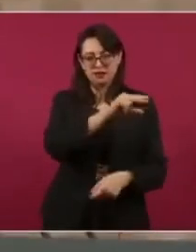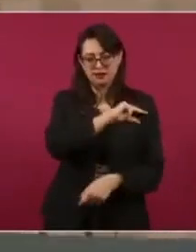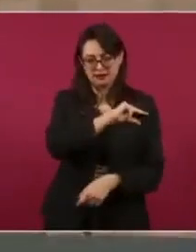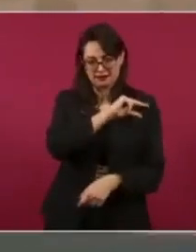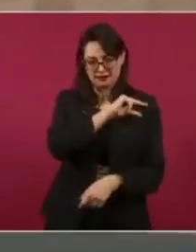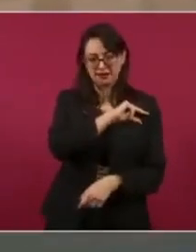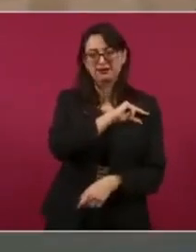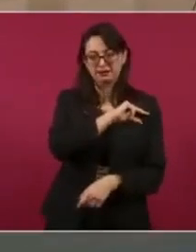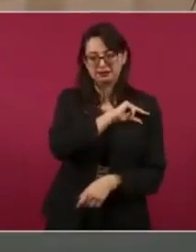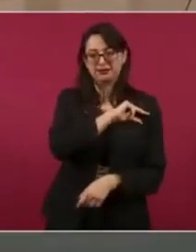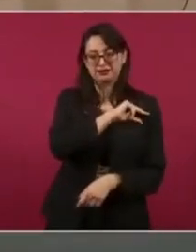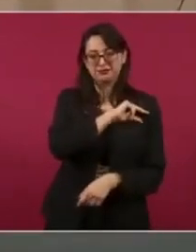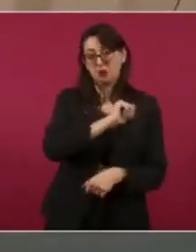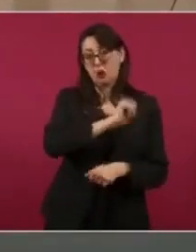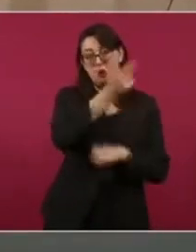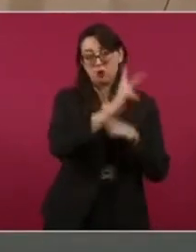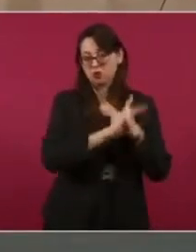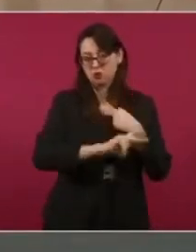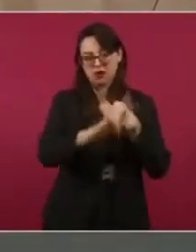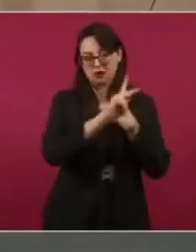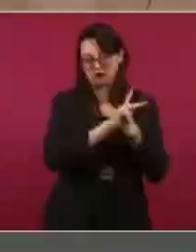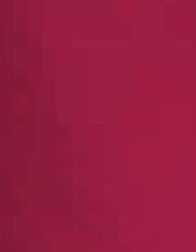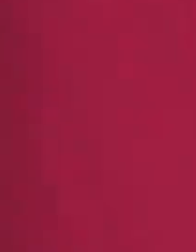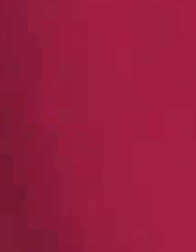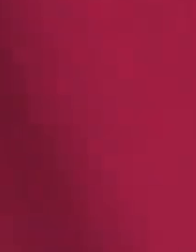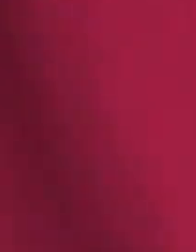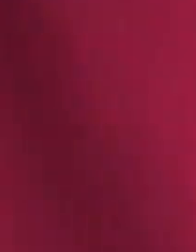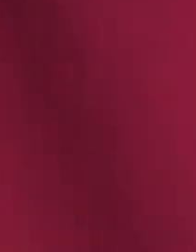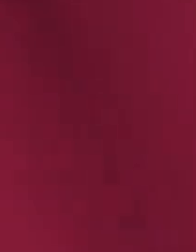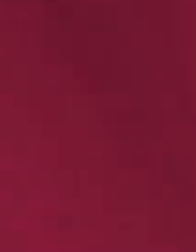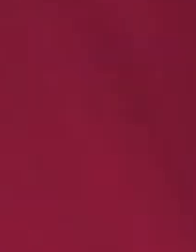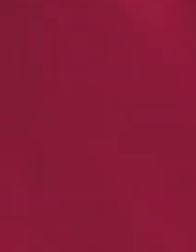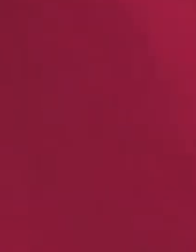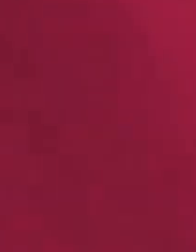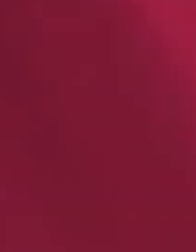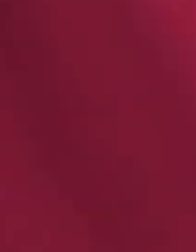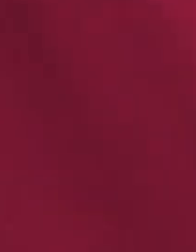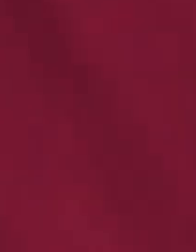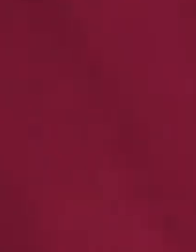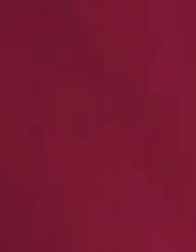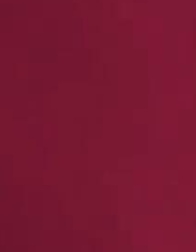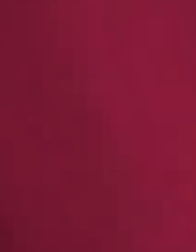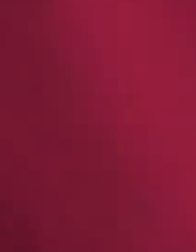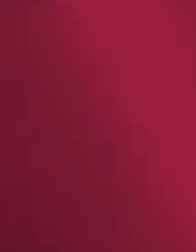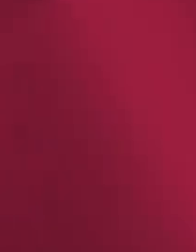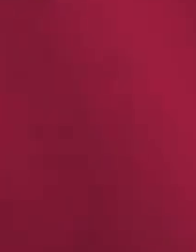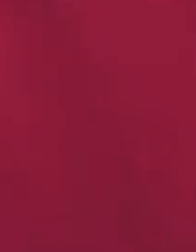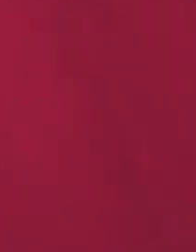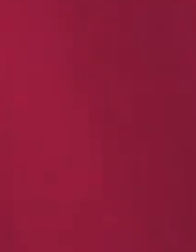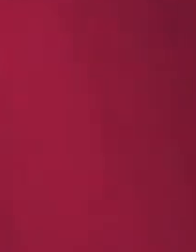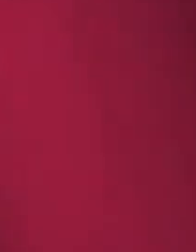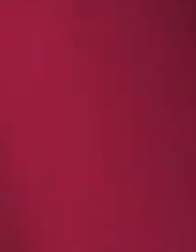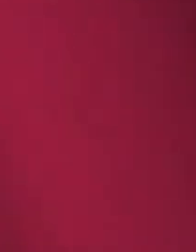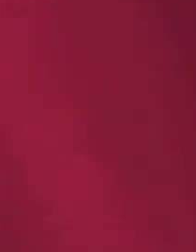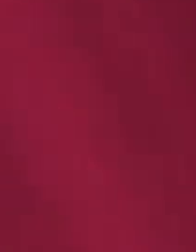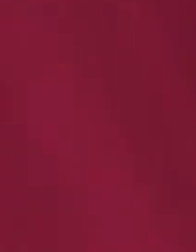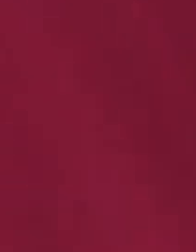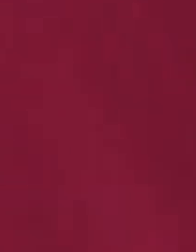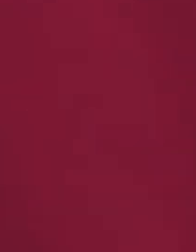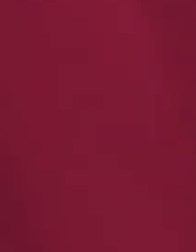fundamentalmente a extranjeros. Gobierno de México.